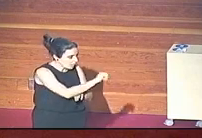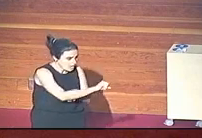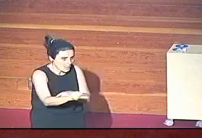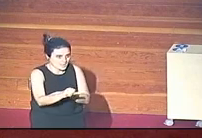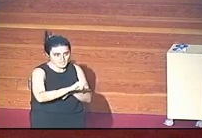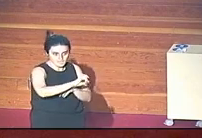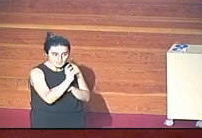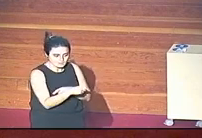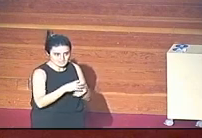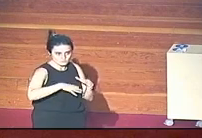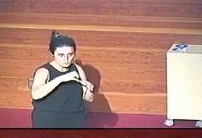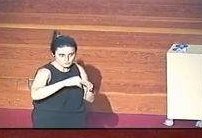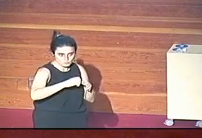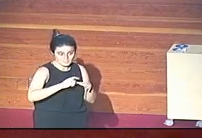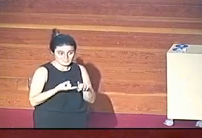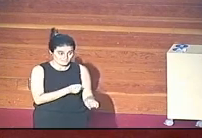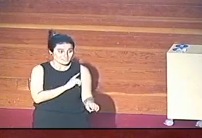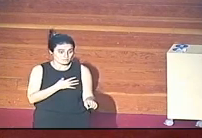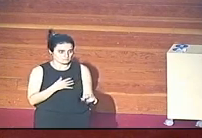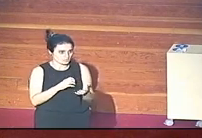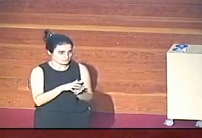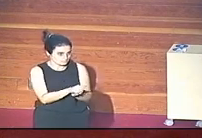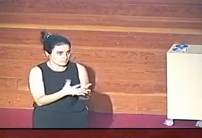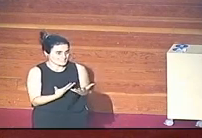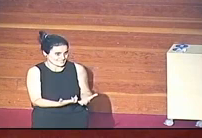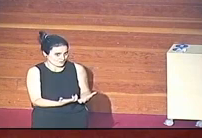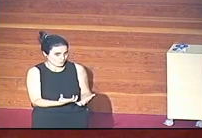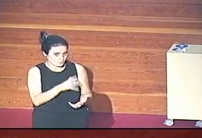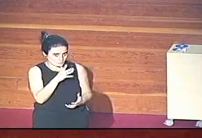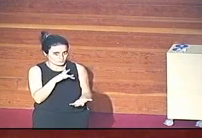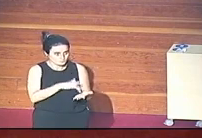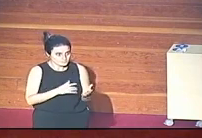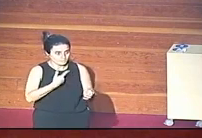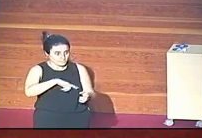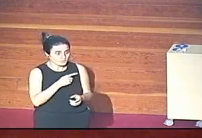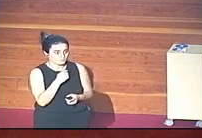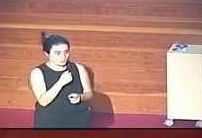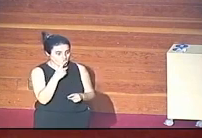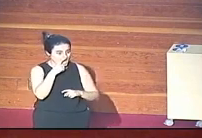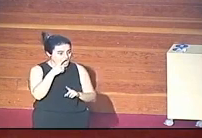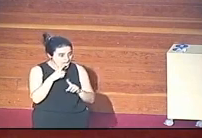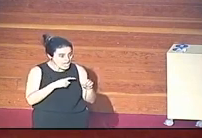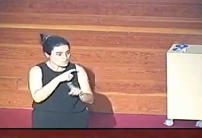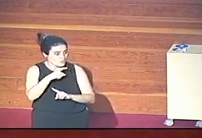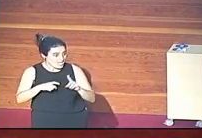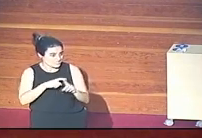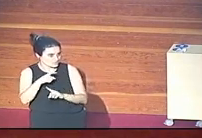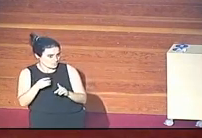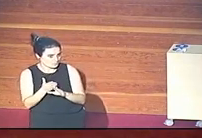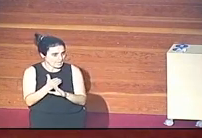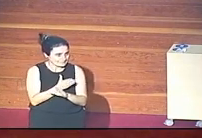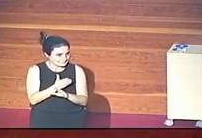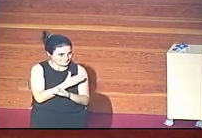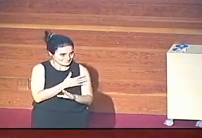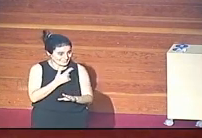esa capacidad de sobrecarga natural cada año la adelantamos un poco más en el mes de julio hemos consumido